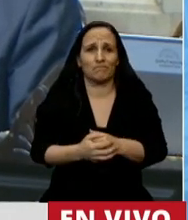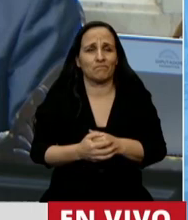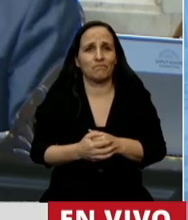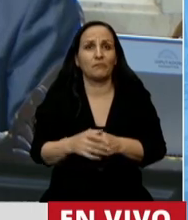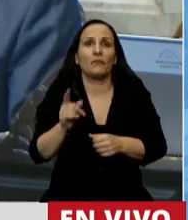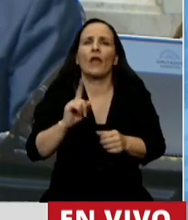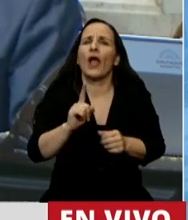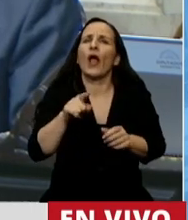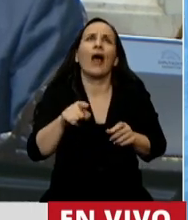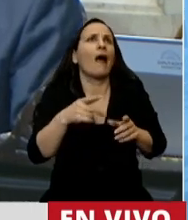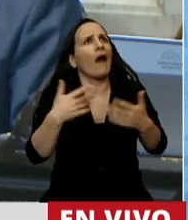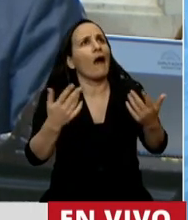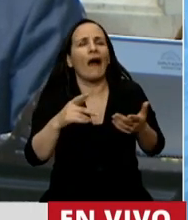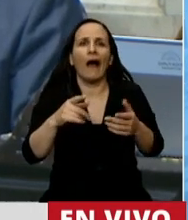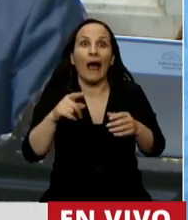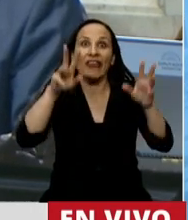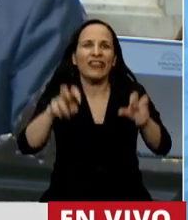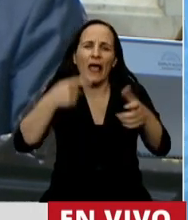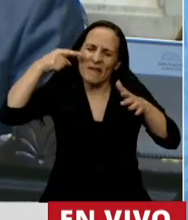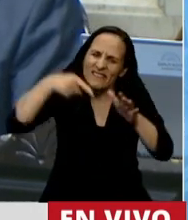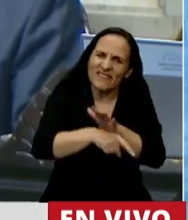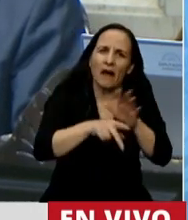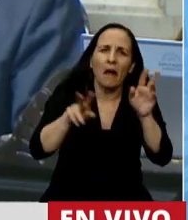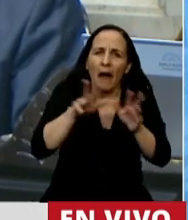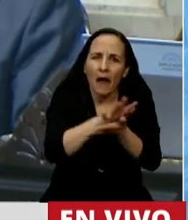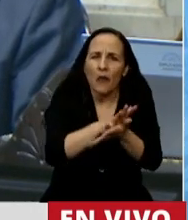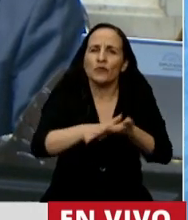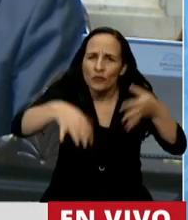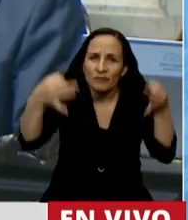seguir profundizando sobre el tema y encontrar esa solución.